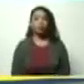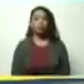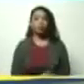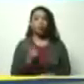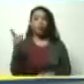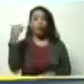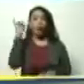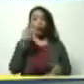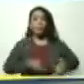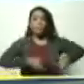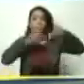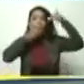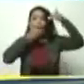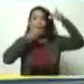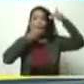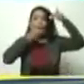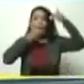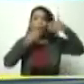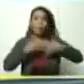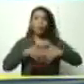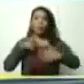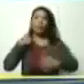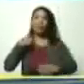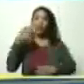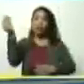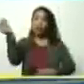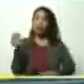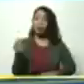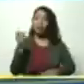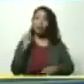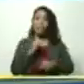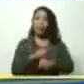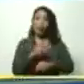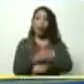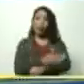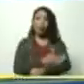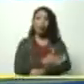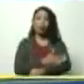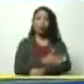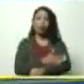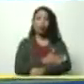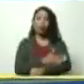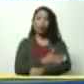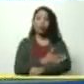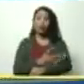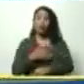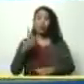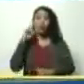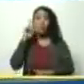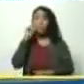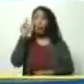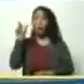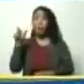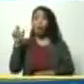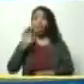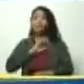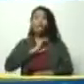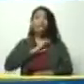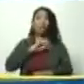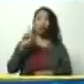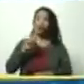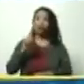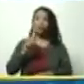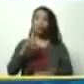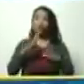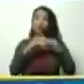secuestrada la tienen que regresar más temprano que tarde sin acreedores y todo lo que produce CITGO